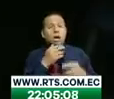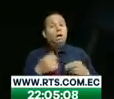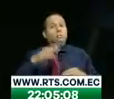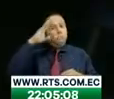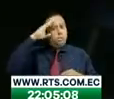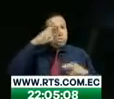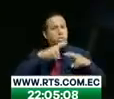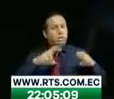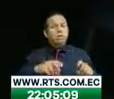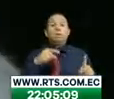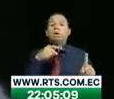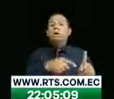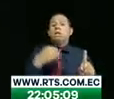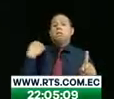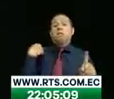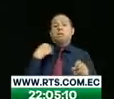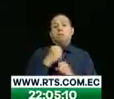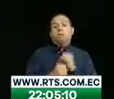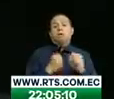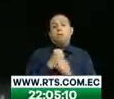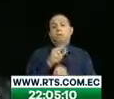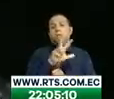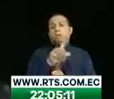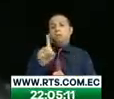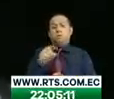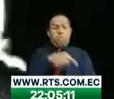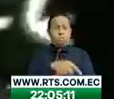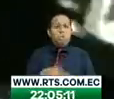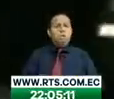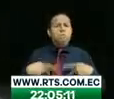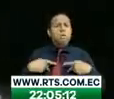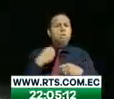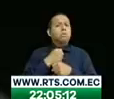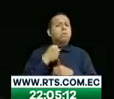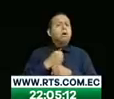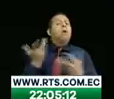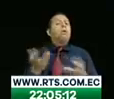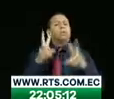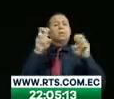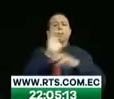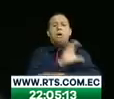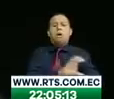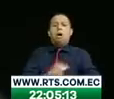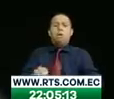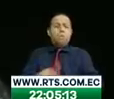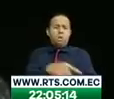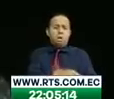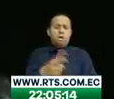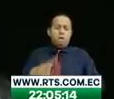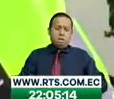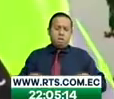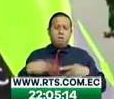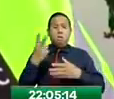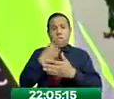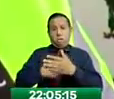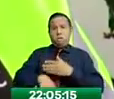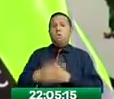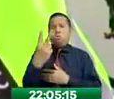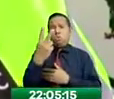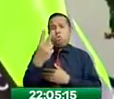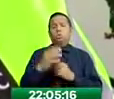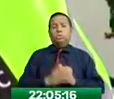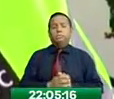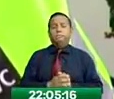31 años tenía él. Básicamente él vivía de la agricultura nomás, nada más. Tenía dos hijos, pero no vivían con él. Habría